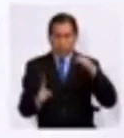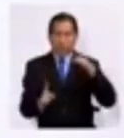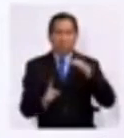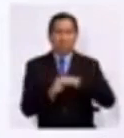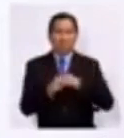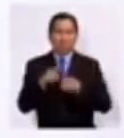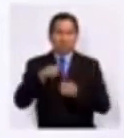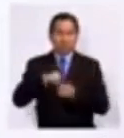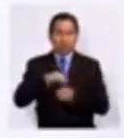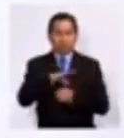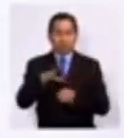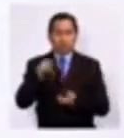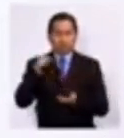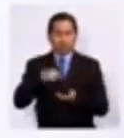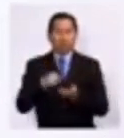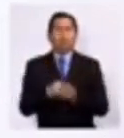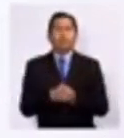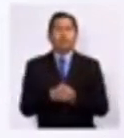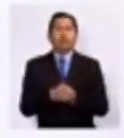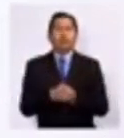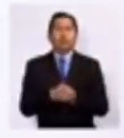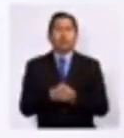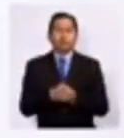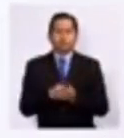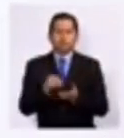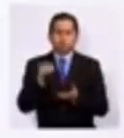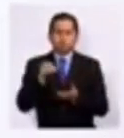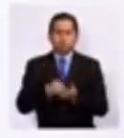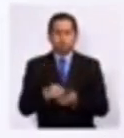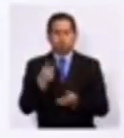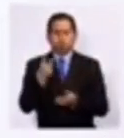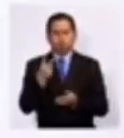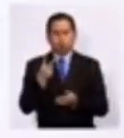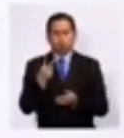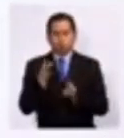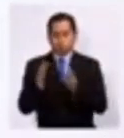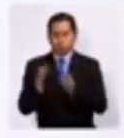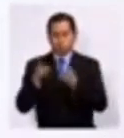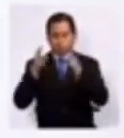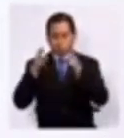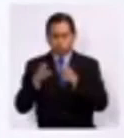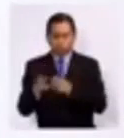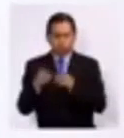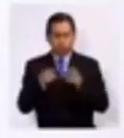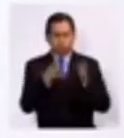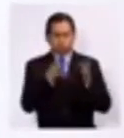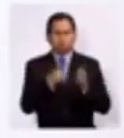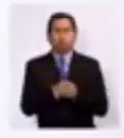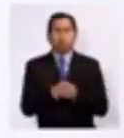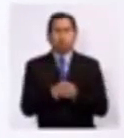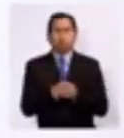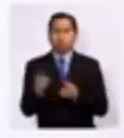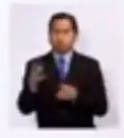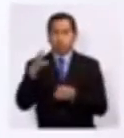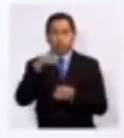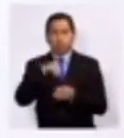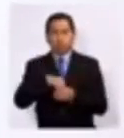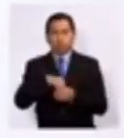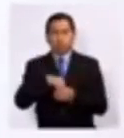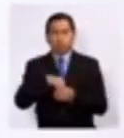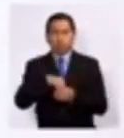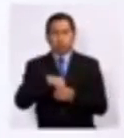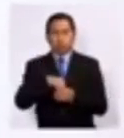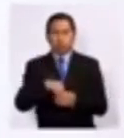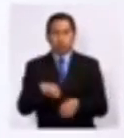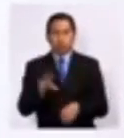19 implementados en dos redes de diagnóstico localizados en